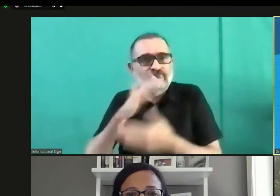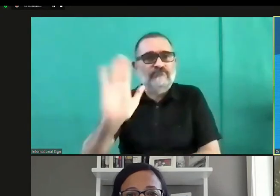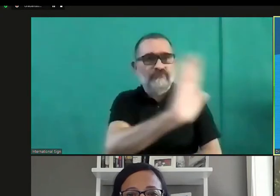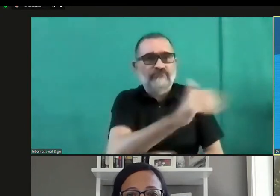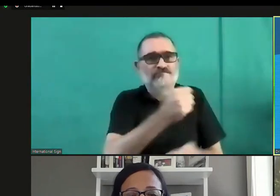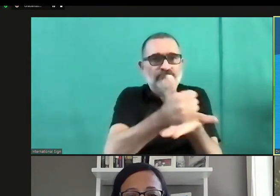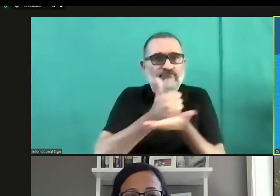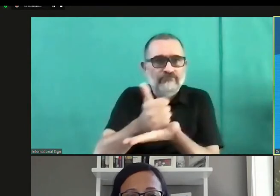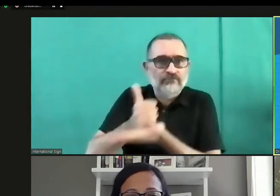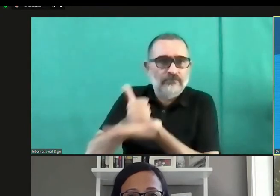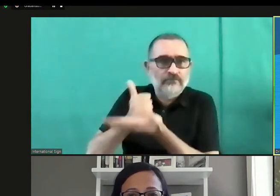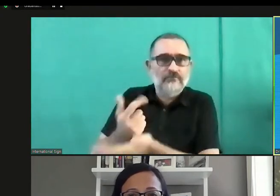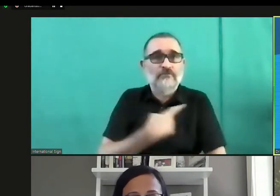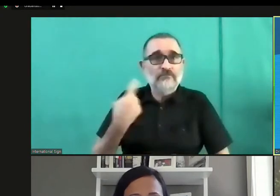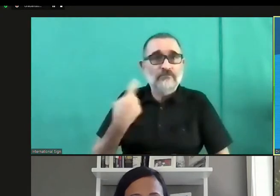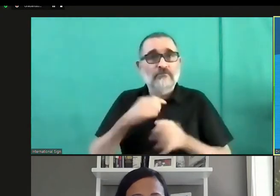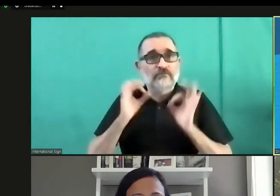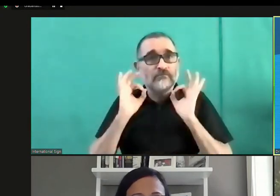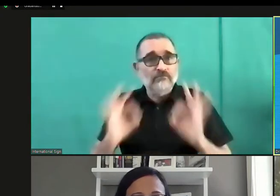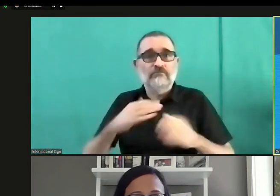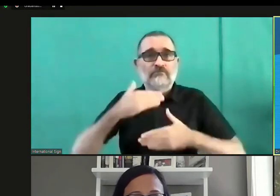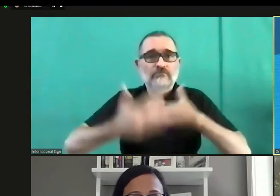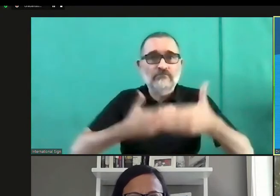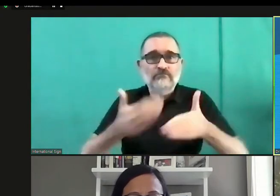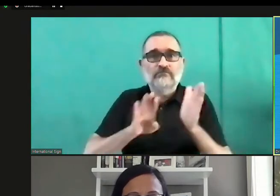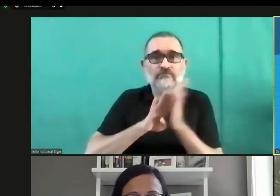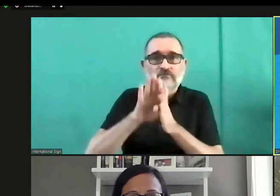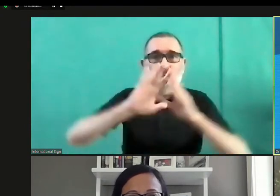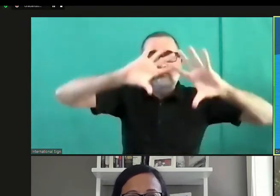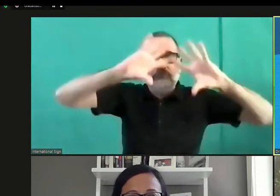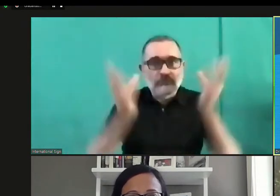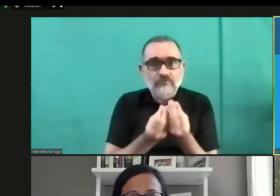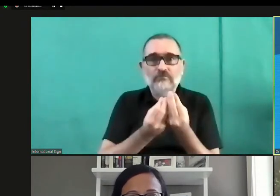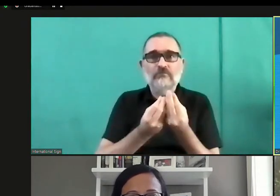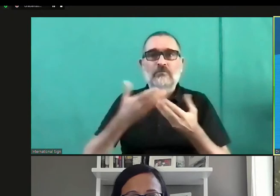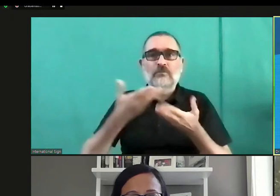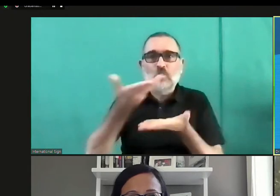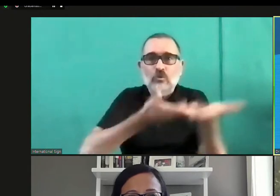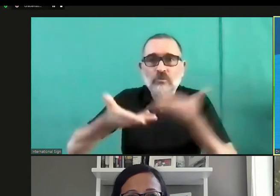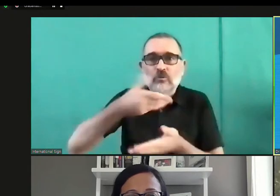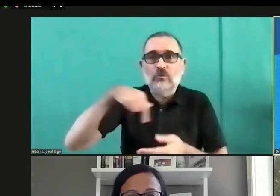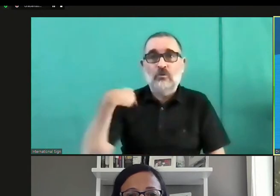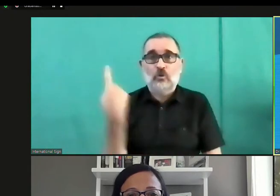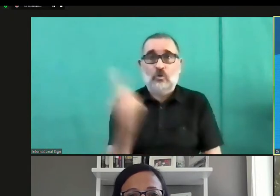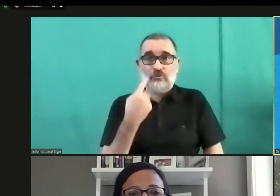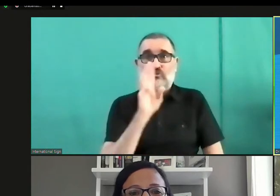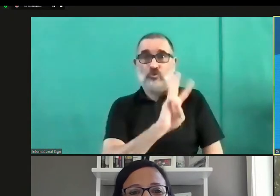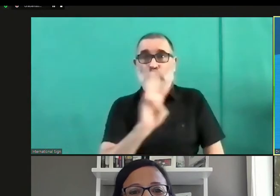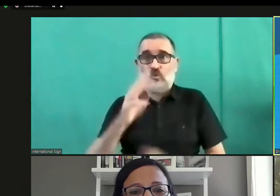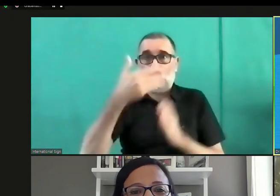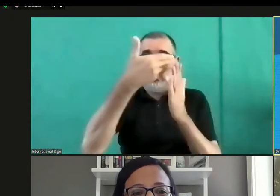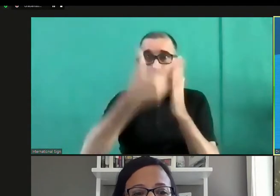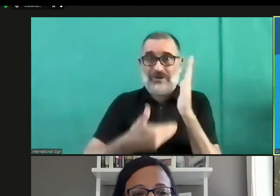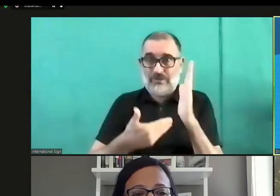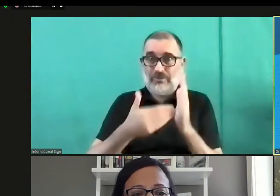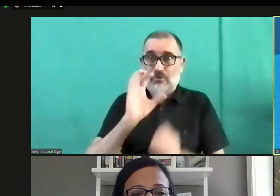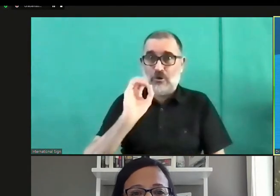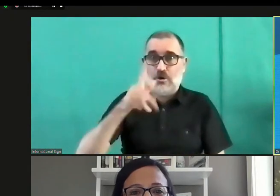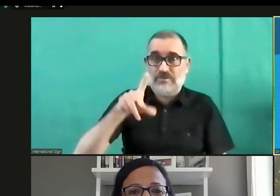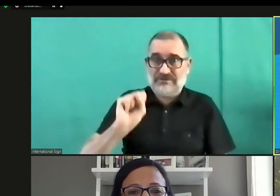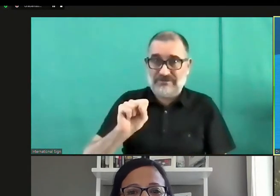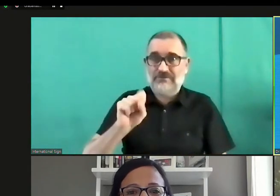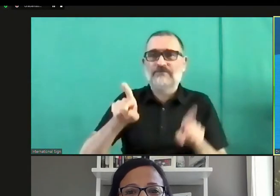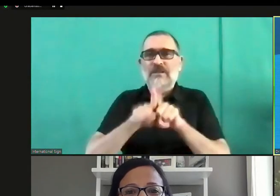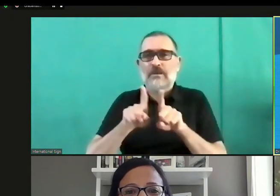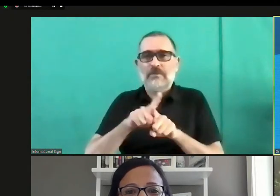lecciones que hemos extraído de ese periodo de tiempo agradezco a los participantes a los oradores en los que todavía